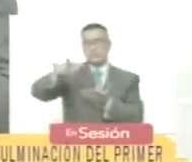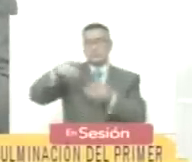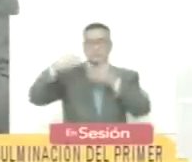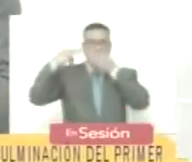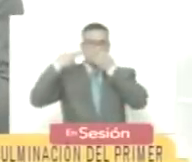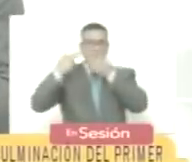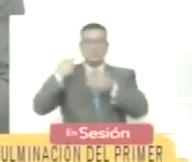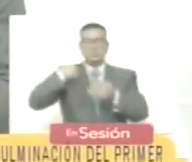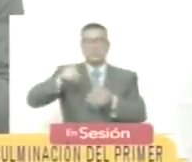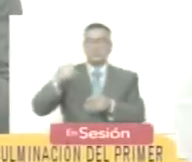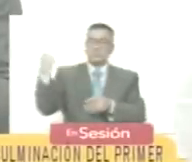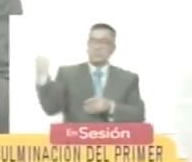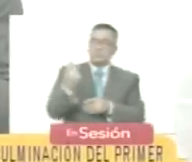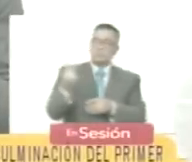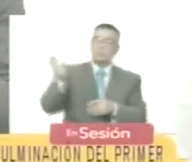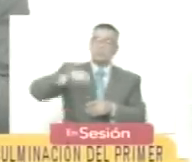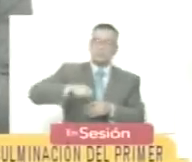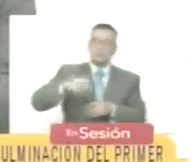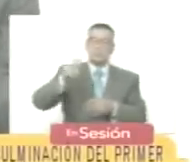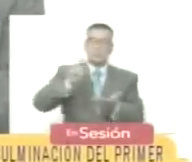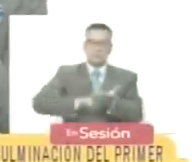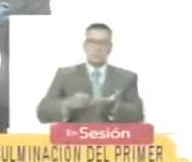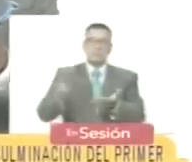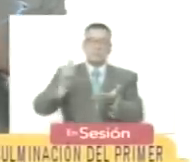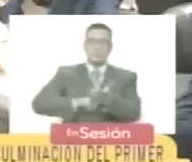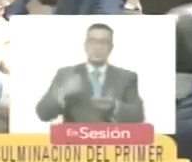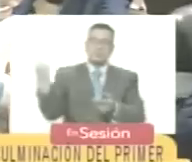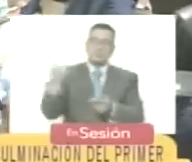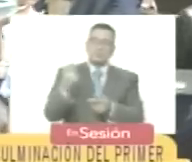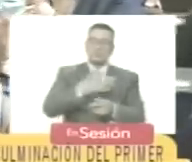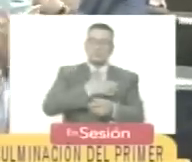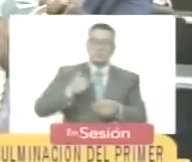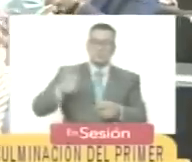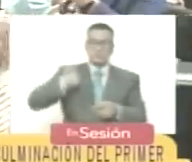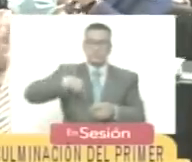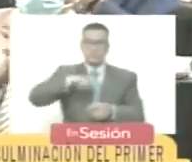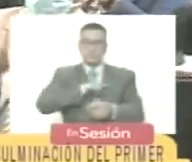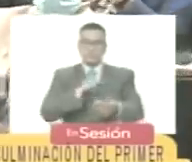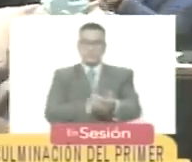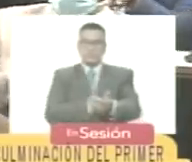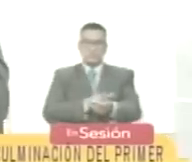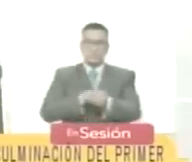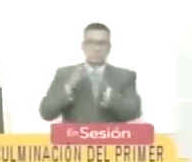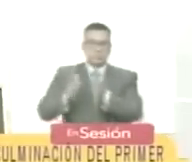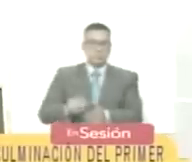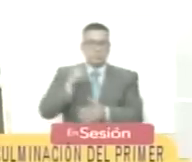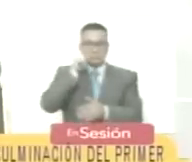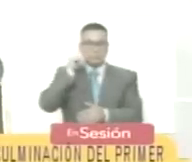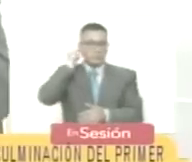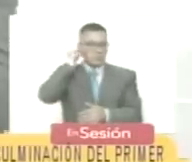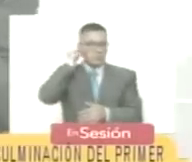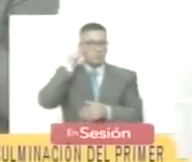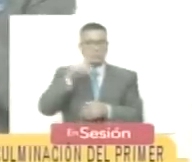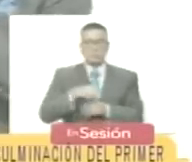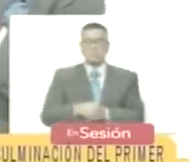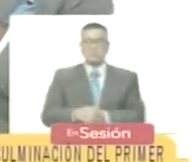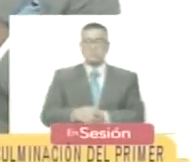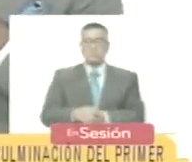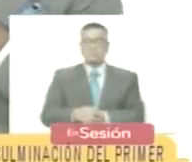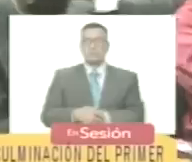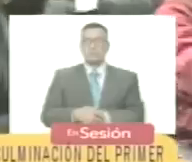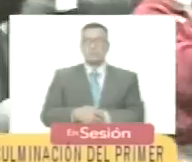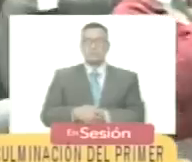deben devolver, devuelvan el avión, de vuelta queremos a nuestras hermanas venezolanas y a nuestros hermanos